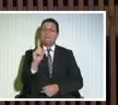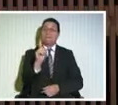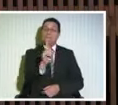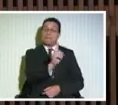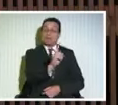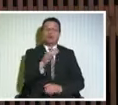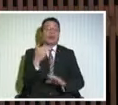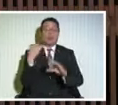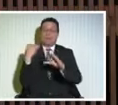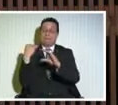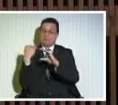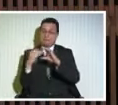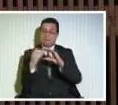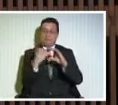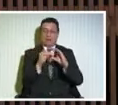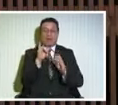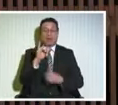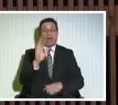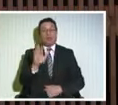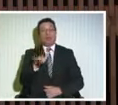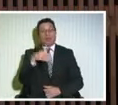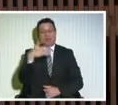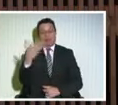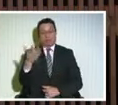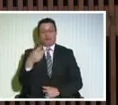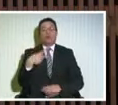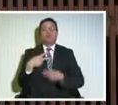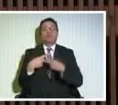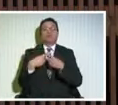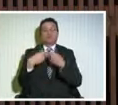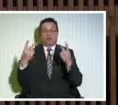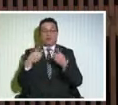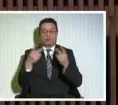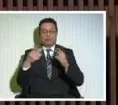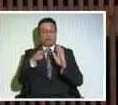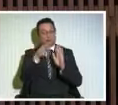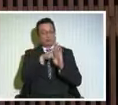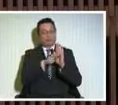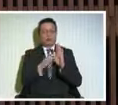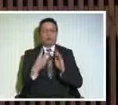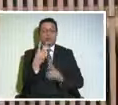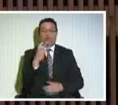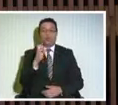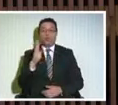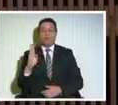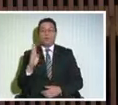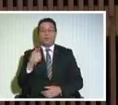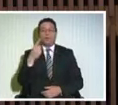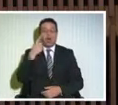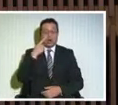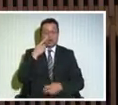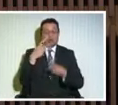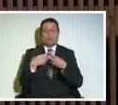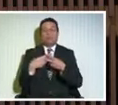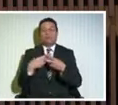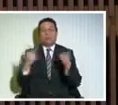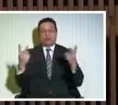vía correo electrónico y posteriormente serán publicadas en nuestra página web para conocimiento